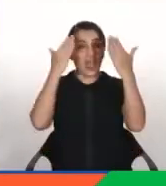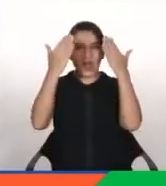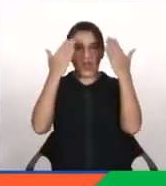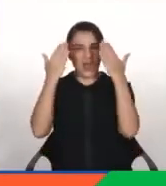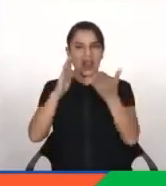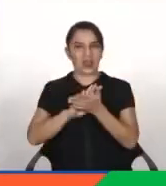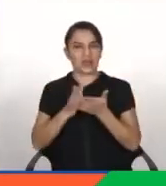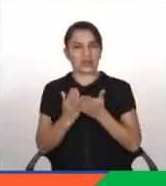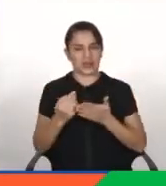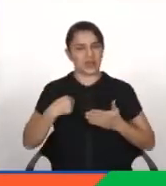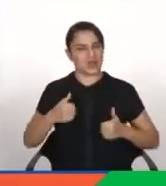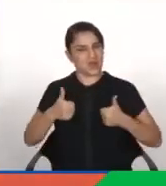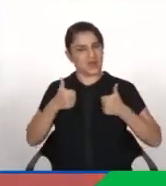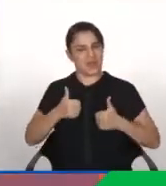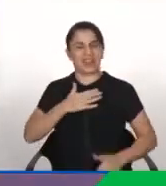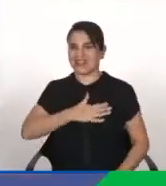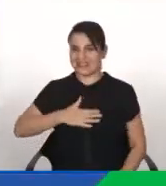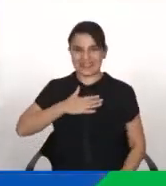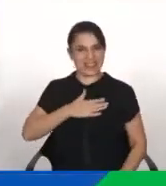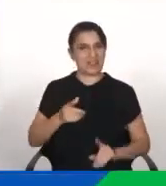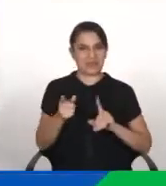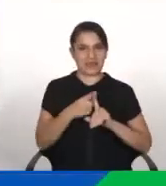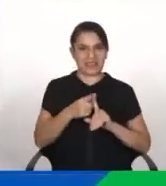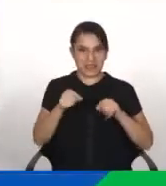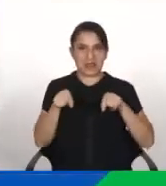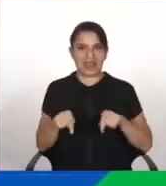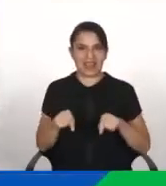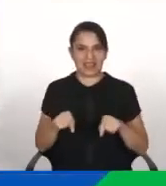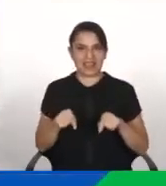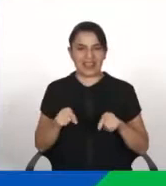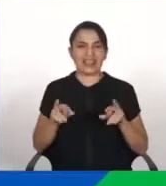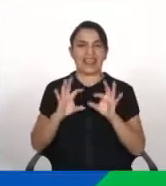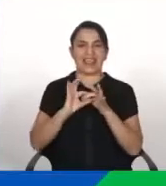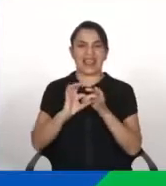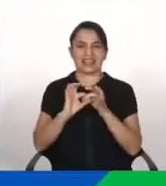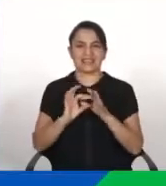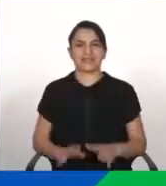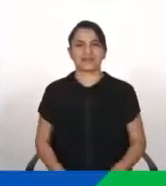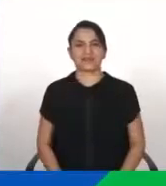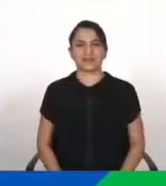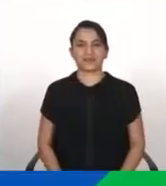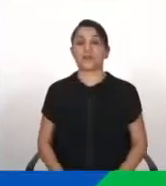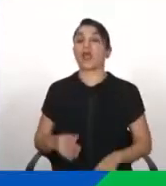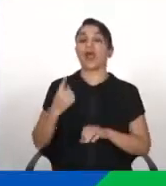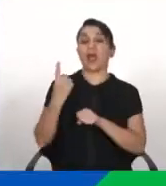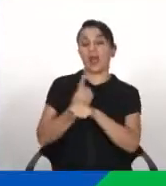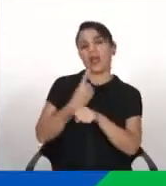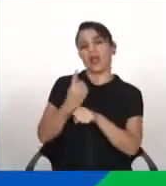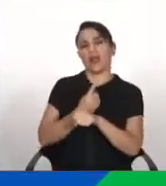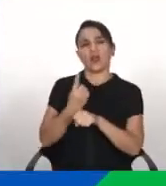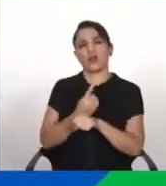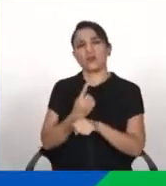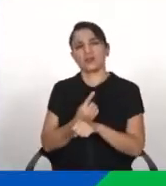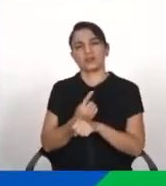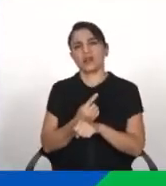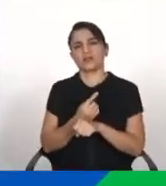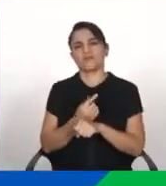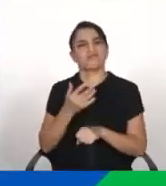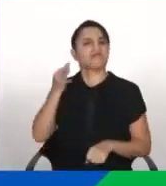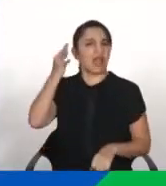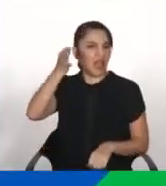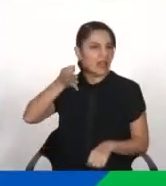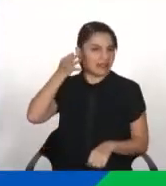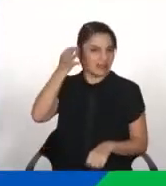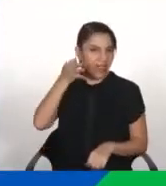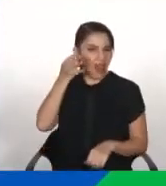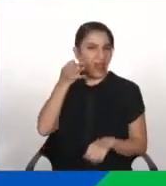Pues muy bien, encantada de estar aquí. Gracias por la invitación, siempre es un placer. Entonces, les vamos a hablar un poco de esta charla, bueno, conversación